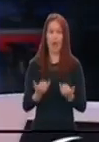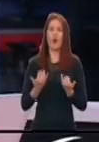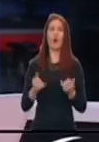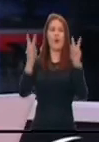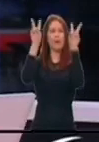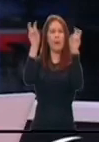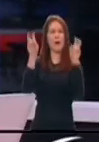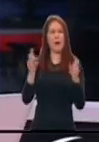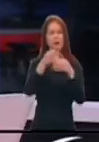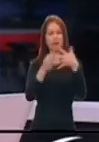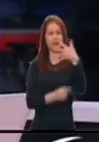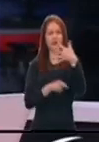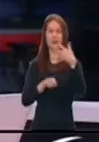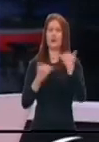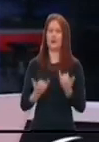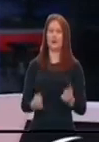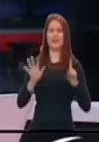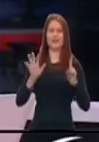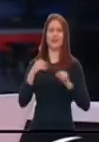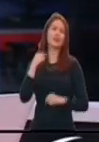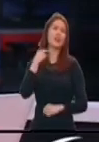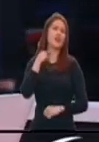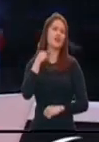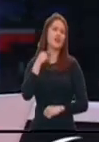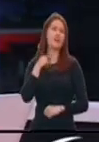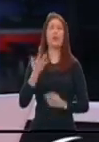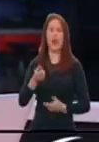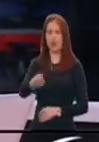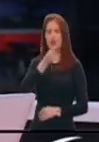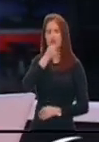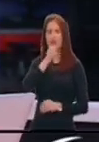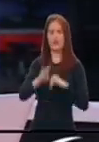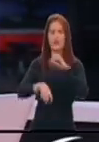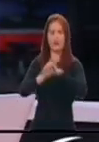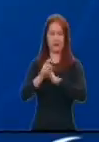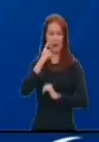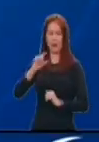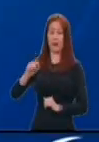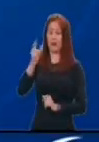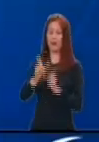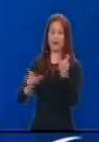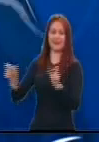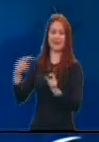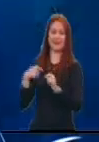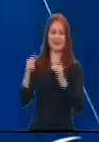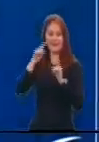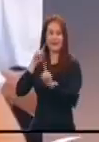de hoy, 6 de noviembre de 2022, de Noticias Caracol. Primero la gente.